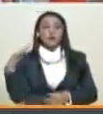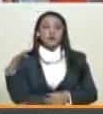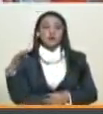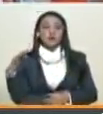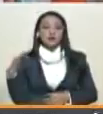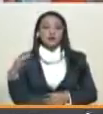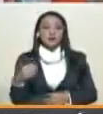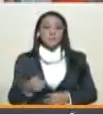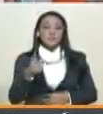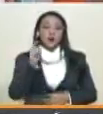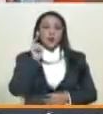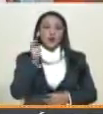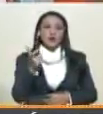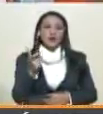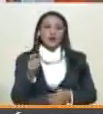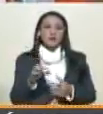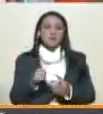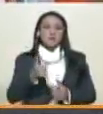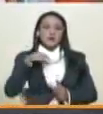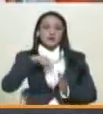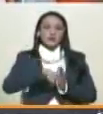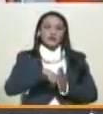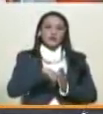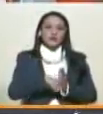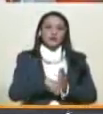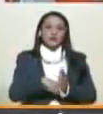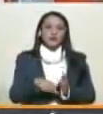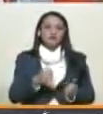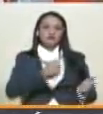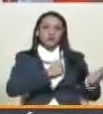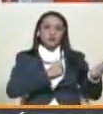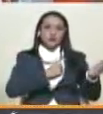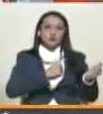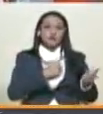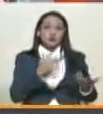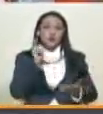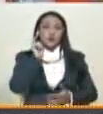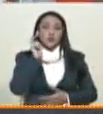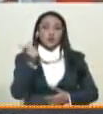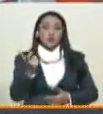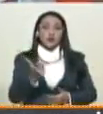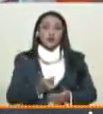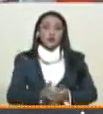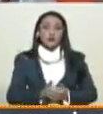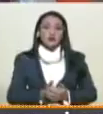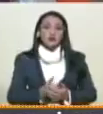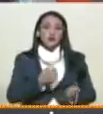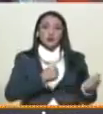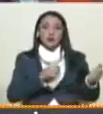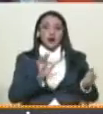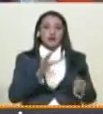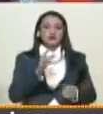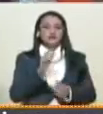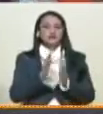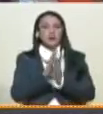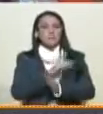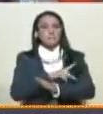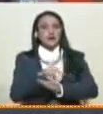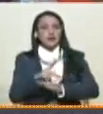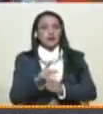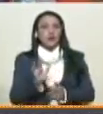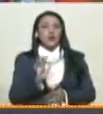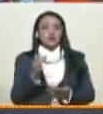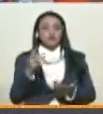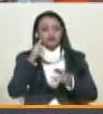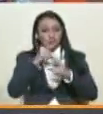poco más que Guarena, se arraigó con más profundidad la parranda de San Pedro, lo cual no quiere decir que en Guarena no se baile San Pedro, no se venere el San